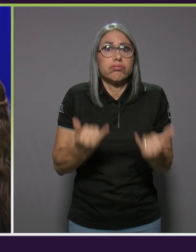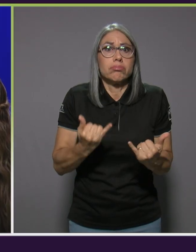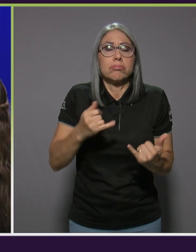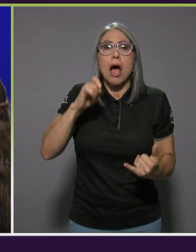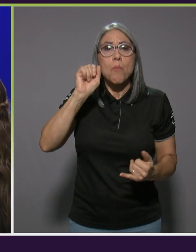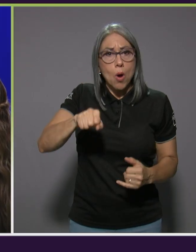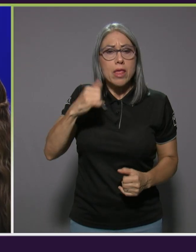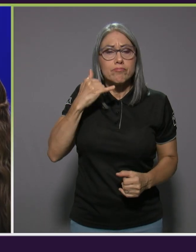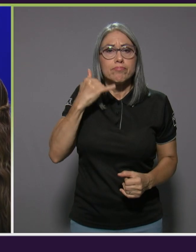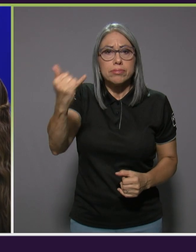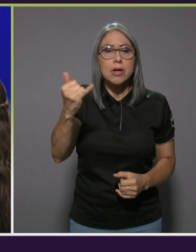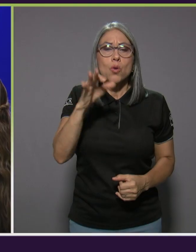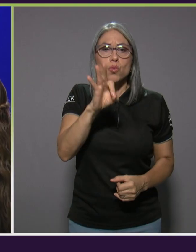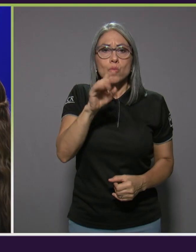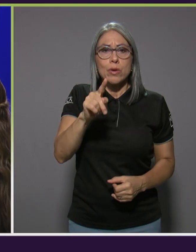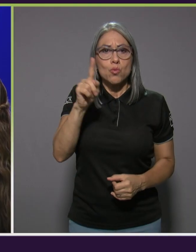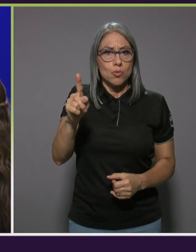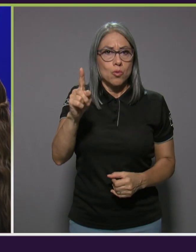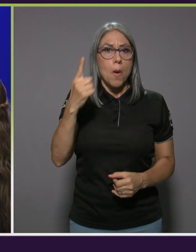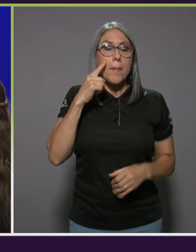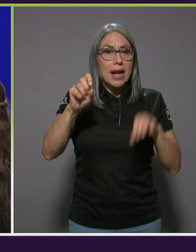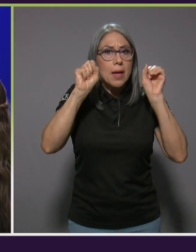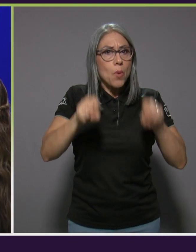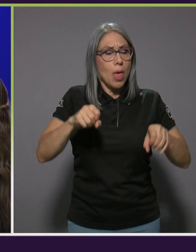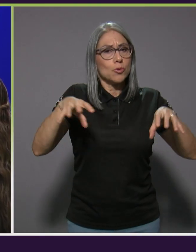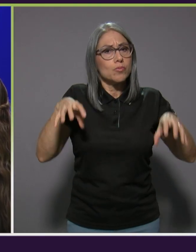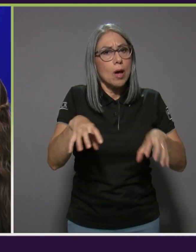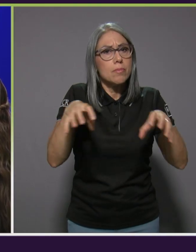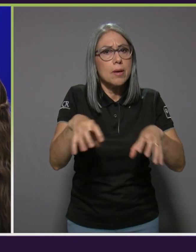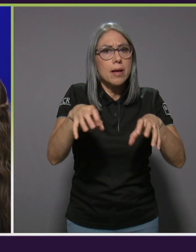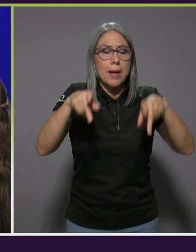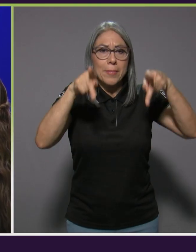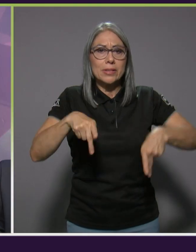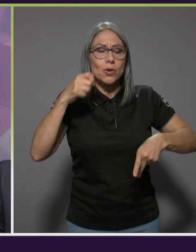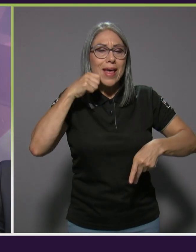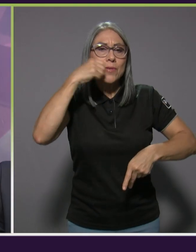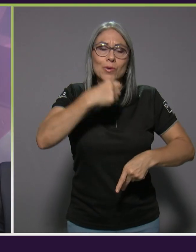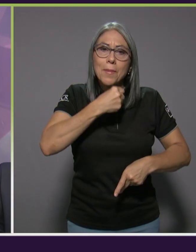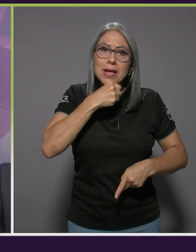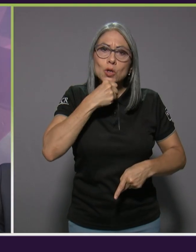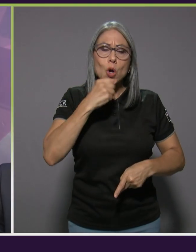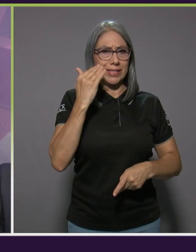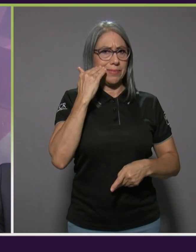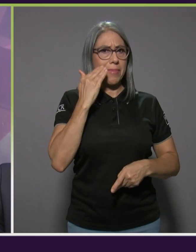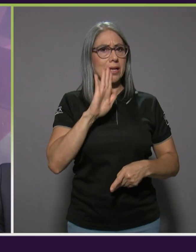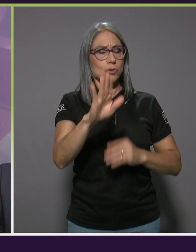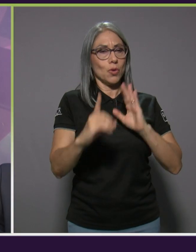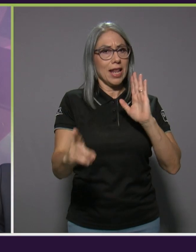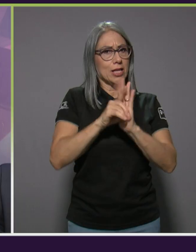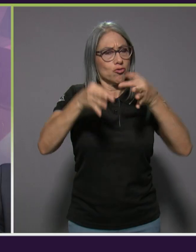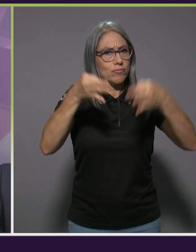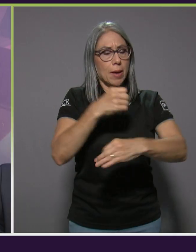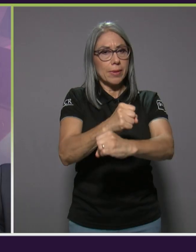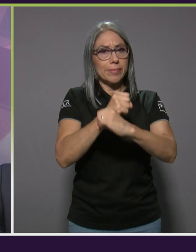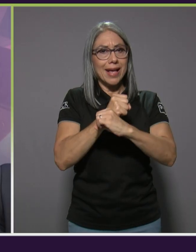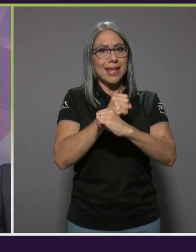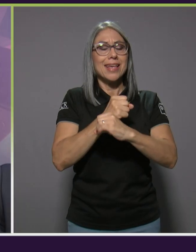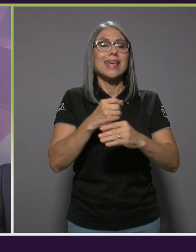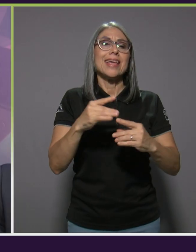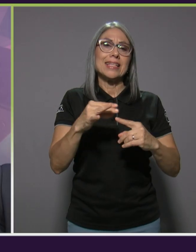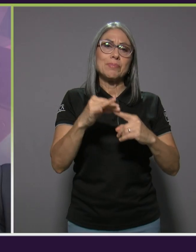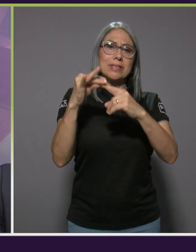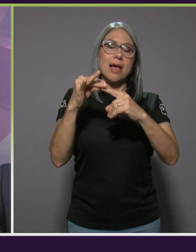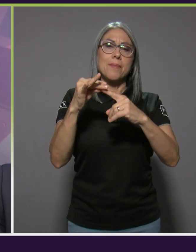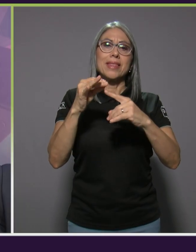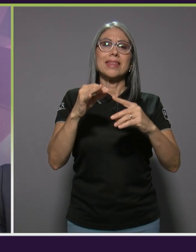actuar en esta referencia y que la persona adulta mayor vea su derecho garantizado y sobre todo el